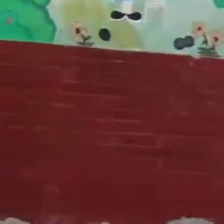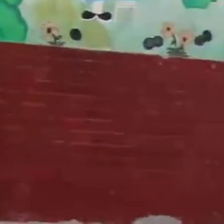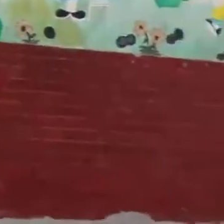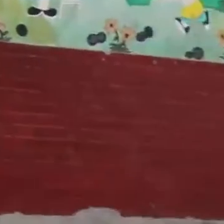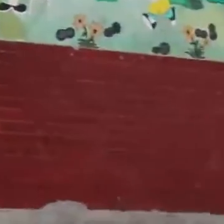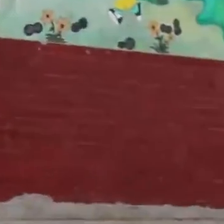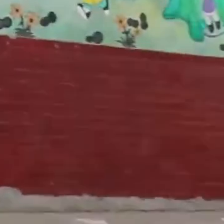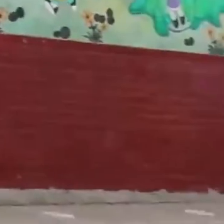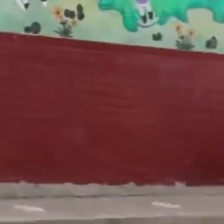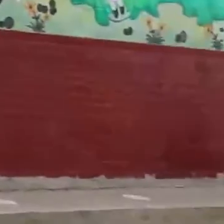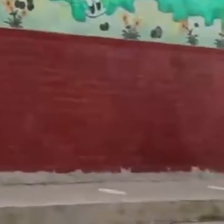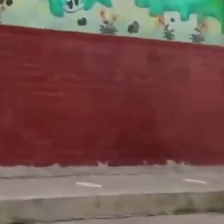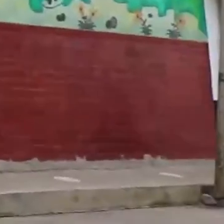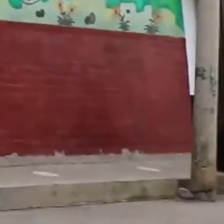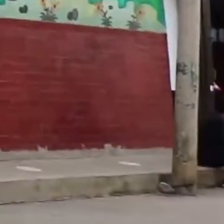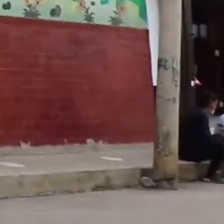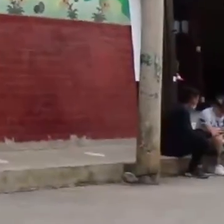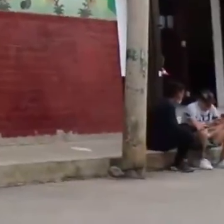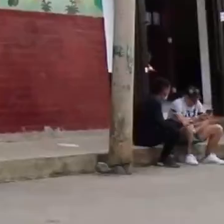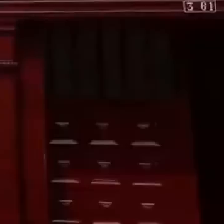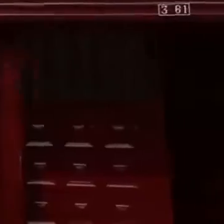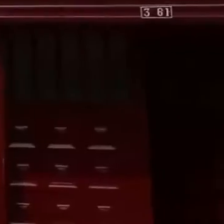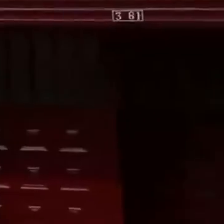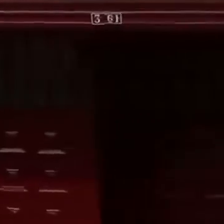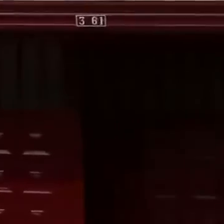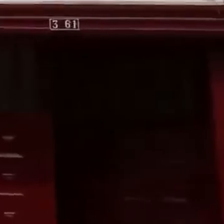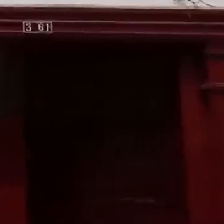el cierre definitivo se hará efectivo el próximo mes de diciembre